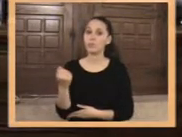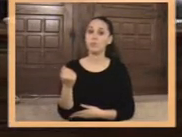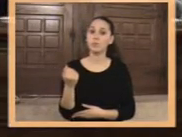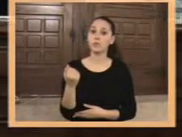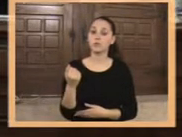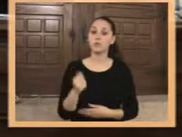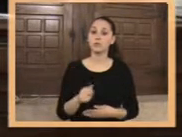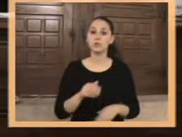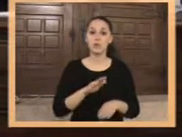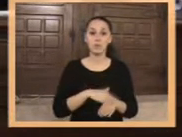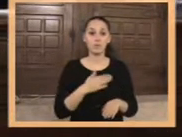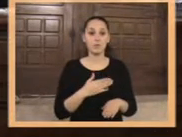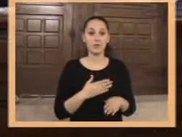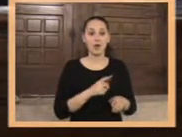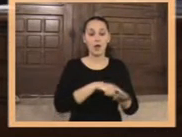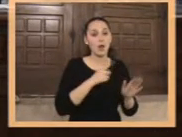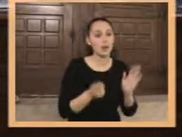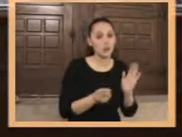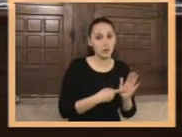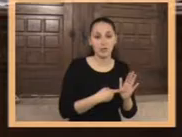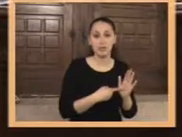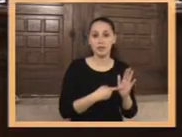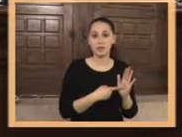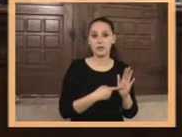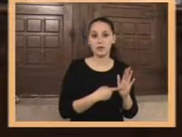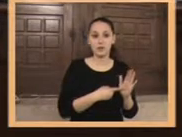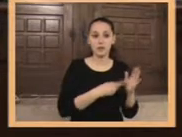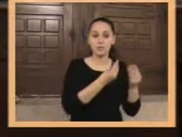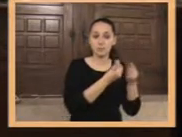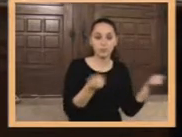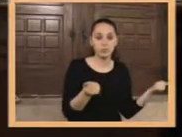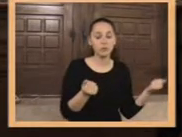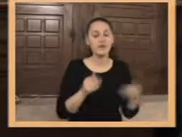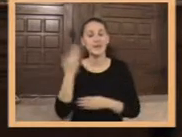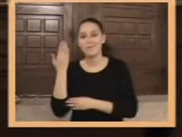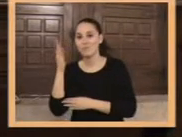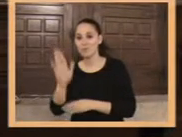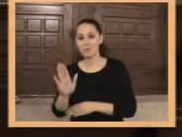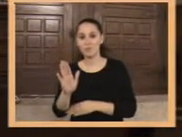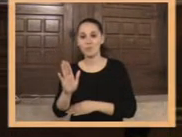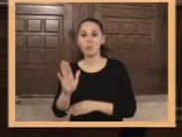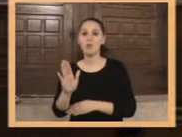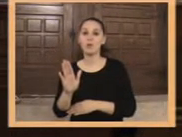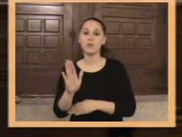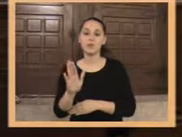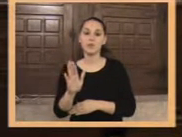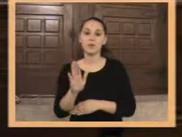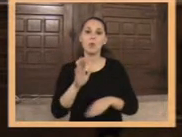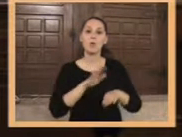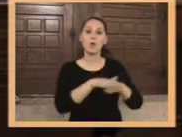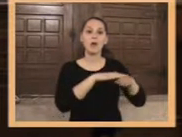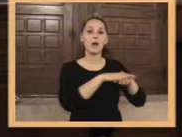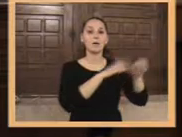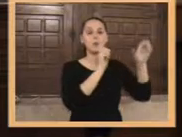para evitar este ataque a la autonomía municipal. Lógicamente, es una manera de cercenar las competencias municipales que